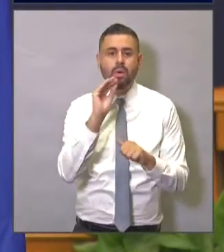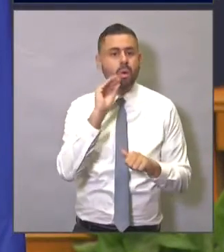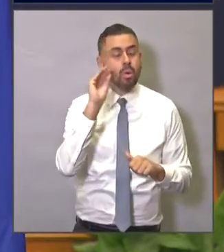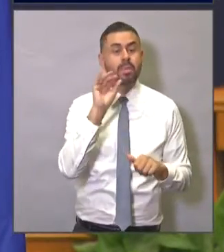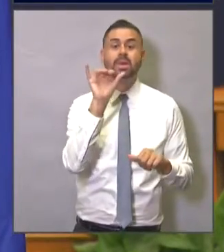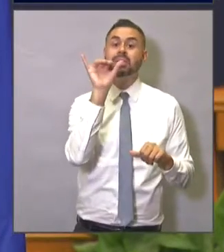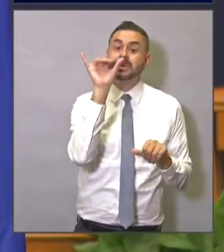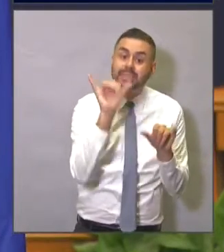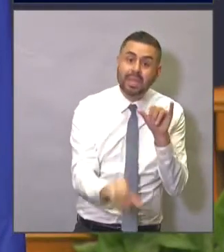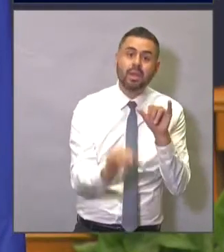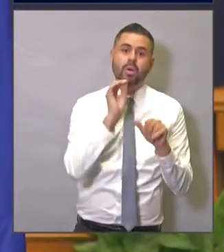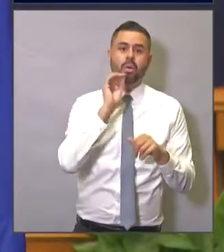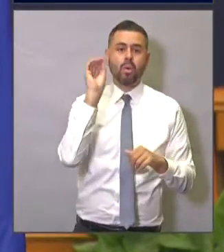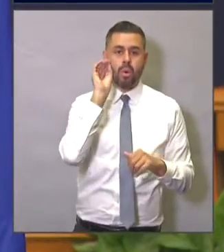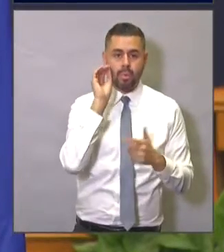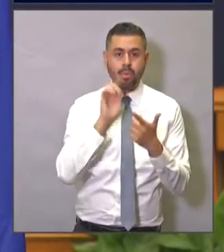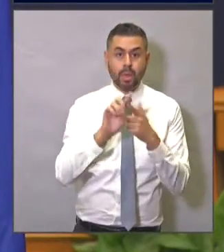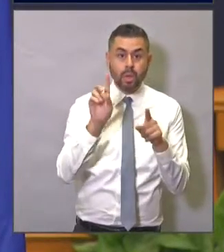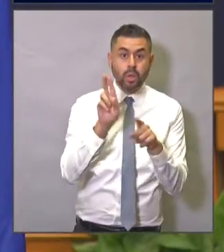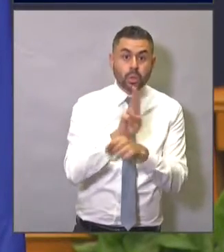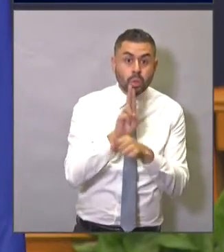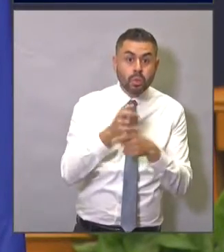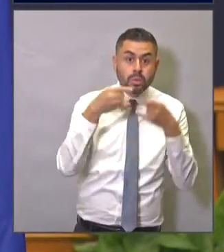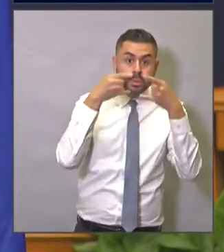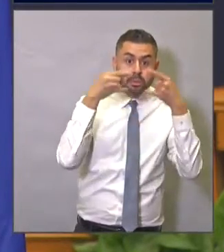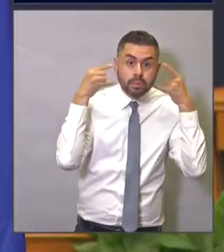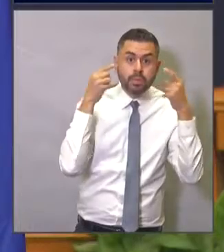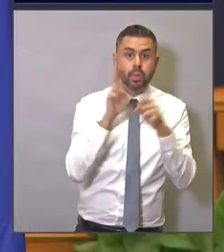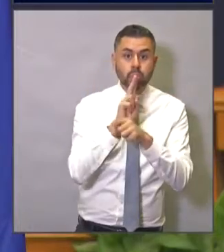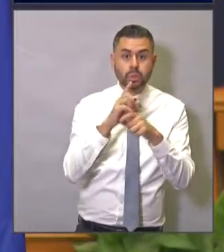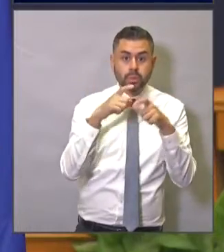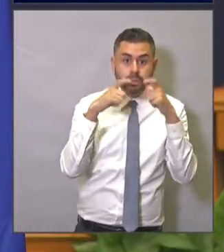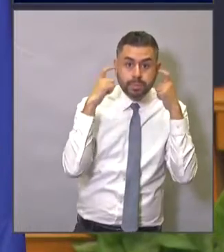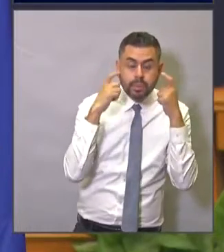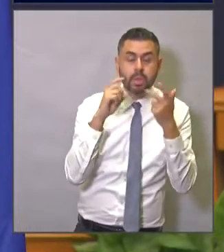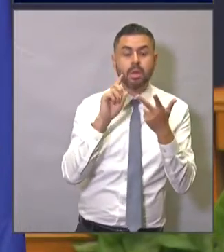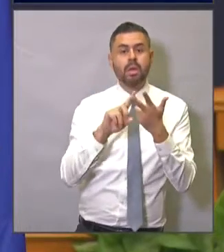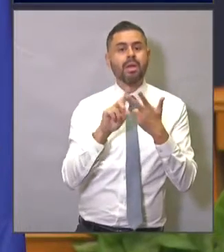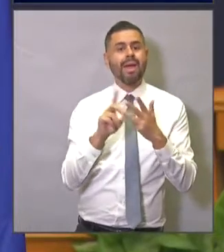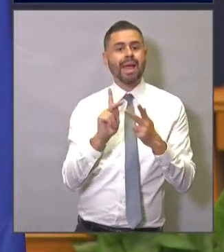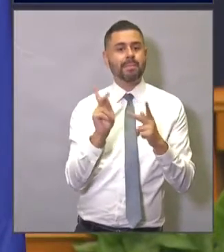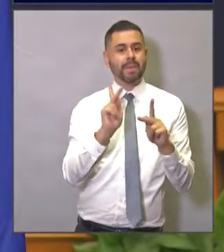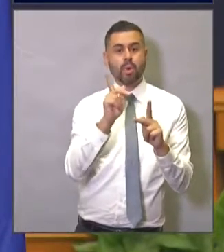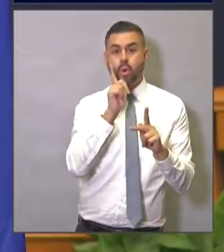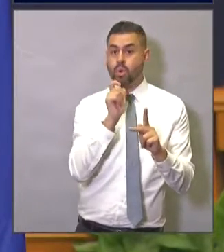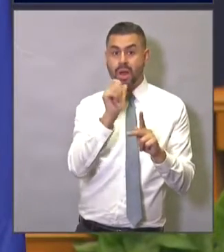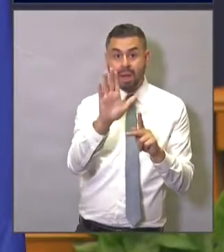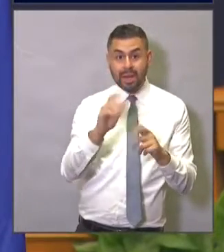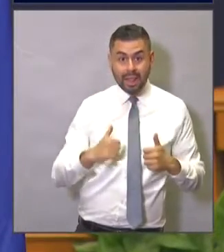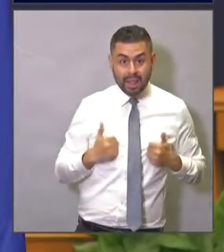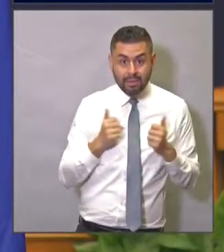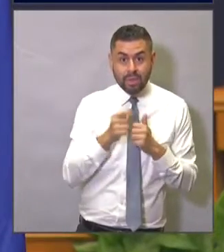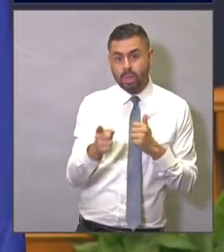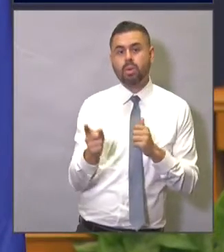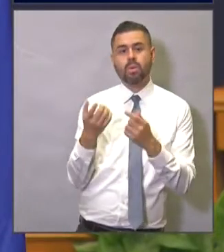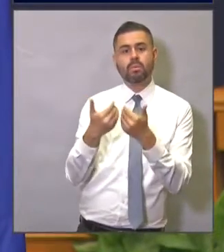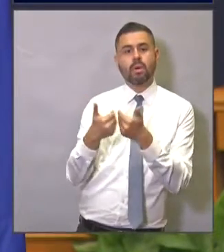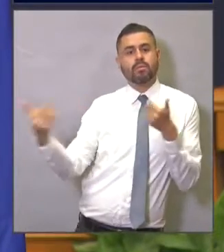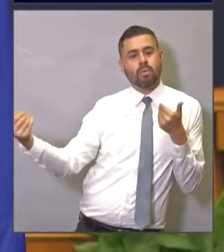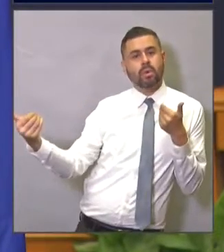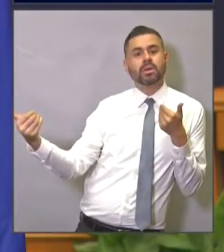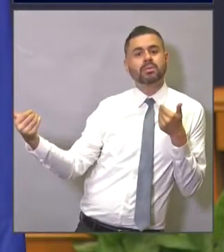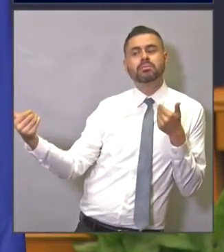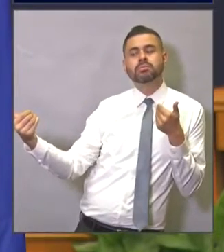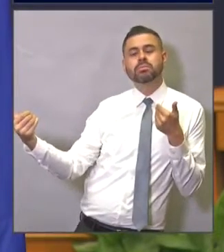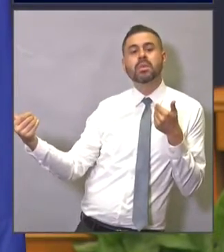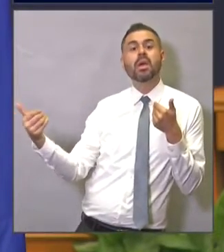en la casa. Usen mascarillas y distancia a las personas que no son de su familia y también